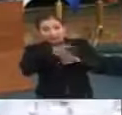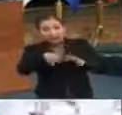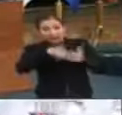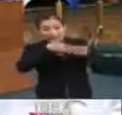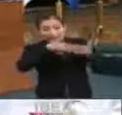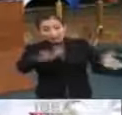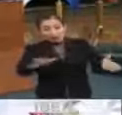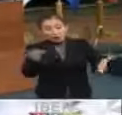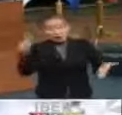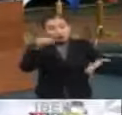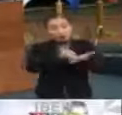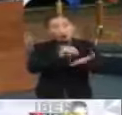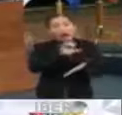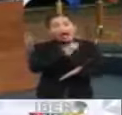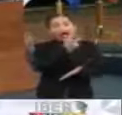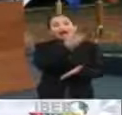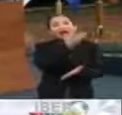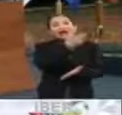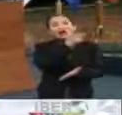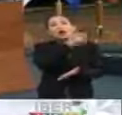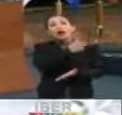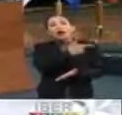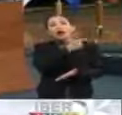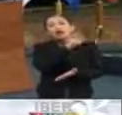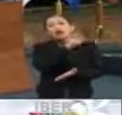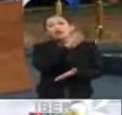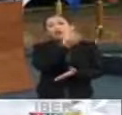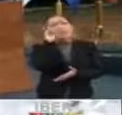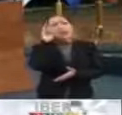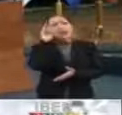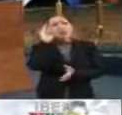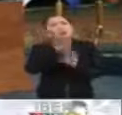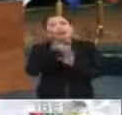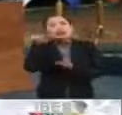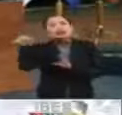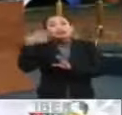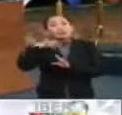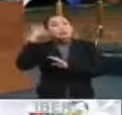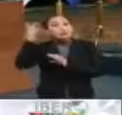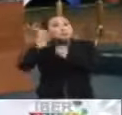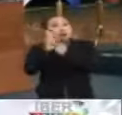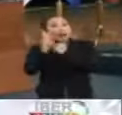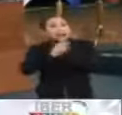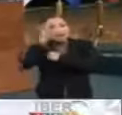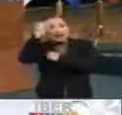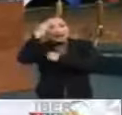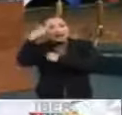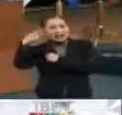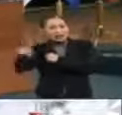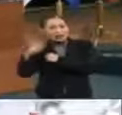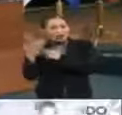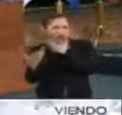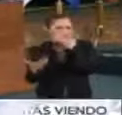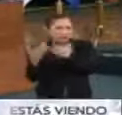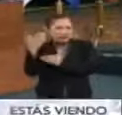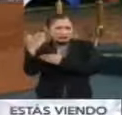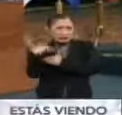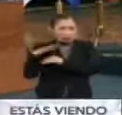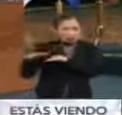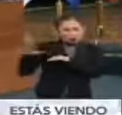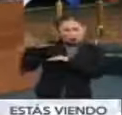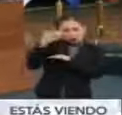abrió una agregaduría en Vietnam. Bueno, ¿y por qué Vietnam? Porque es la experiencia de un país con ciertos